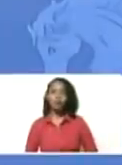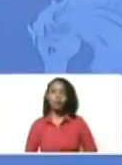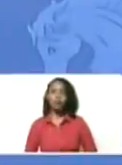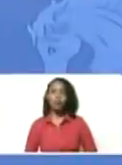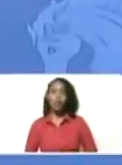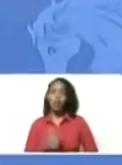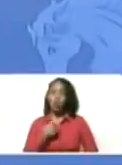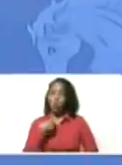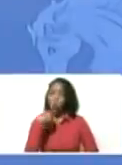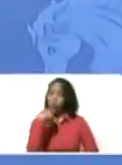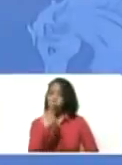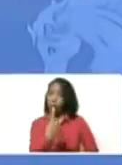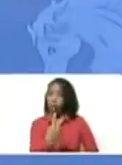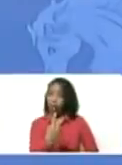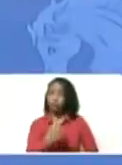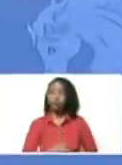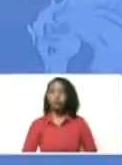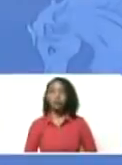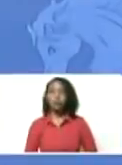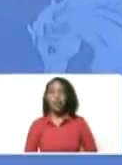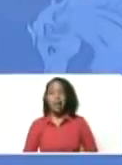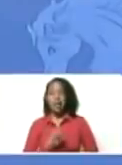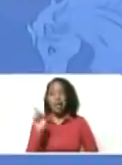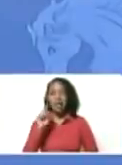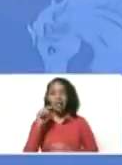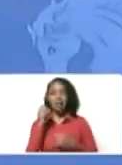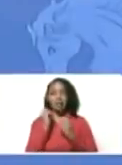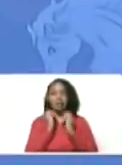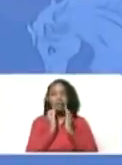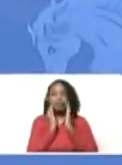Yo le dije, y él se sonrojó,